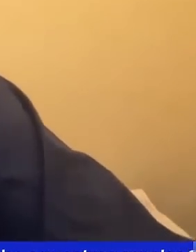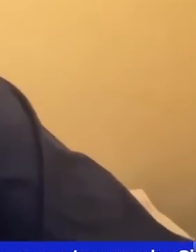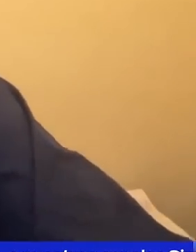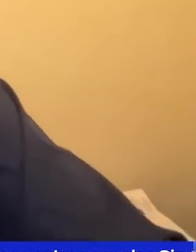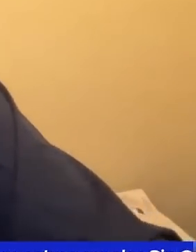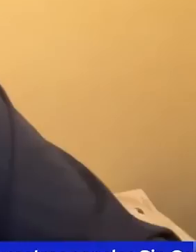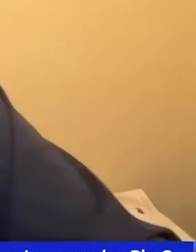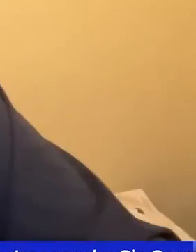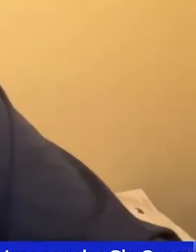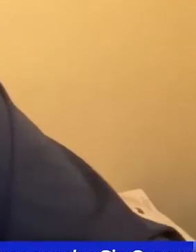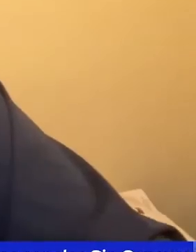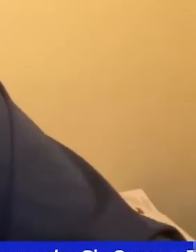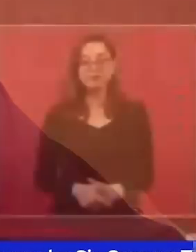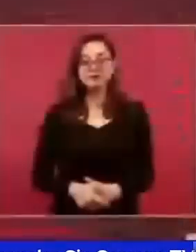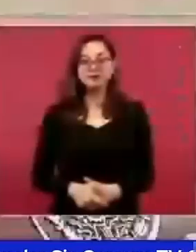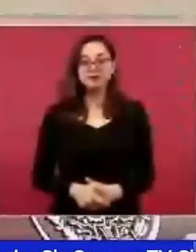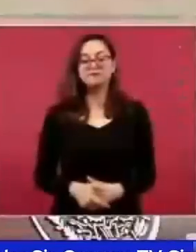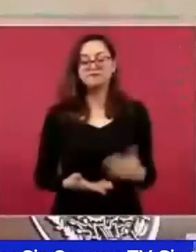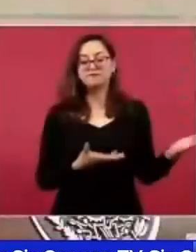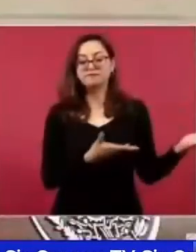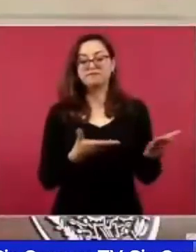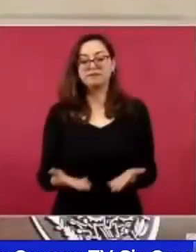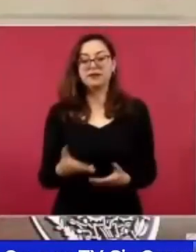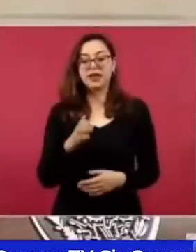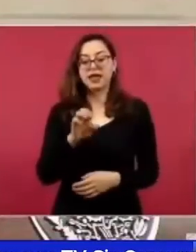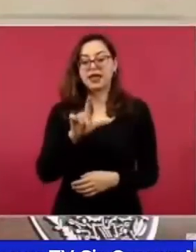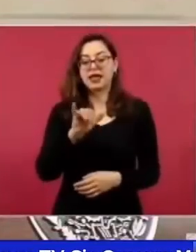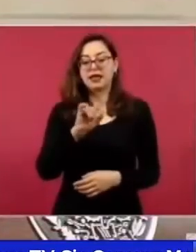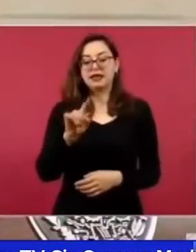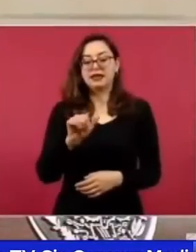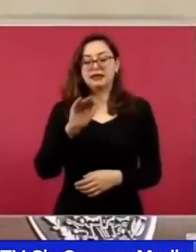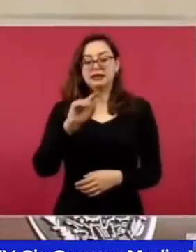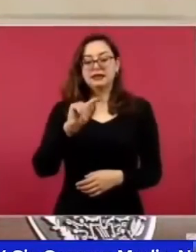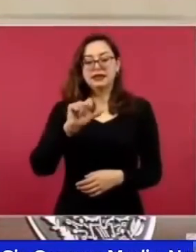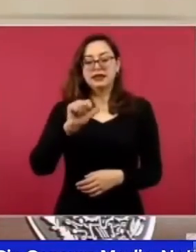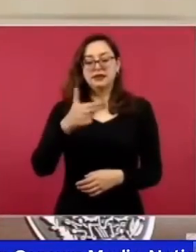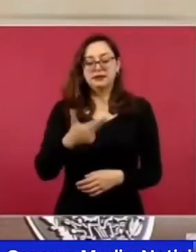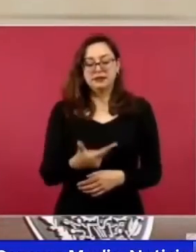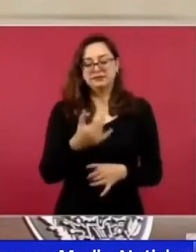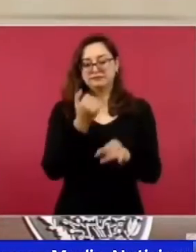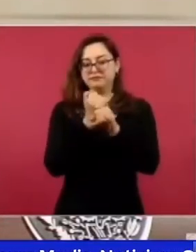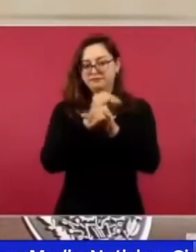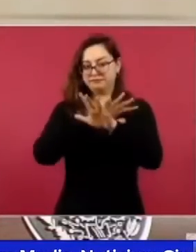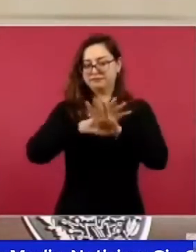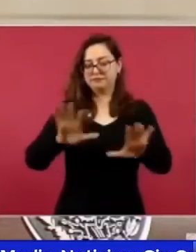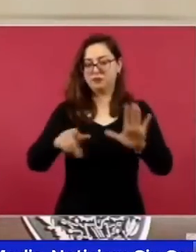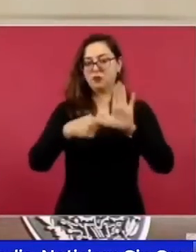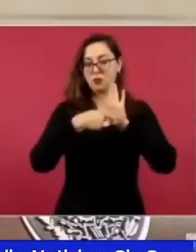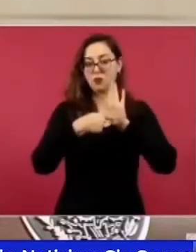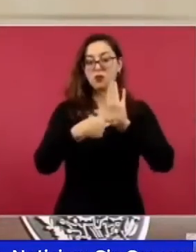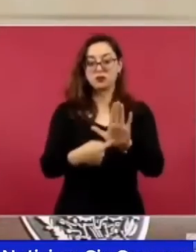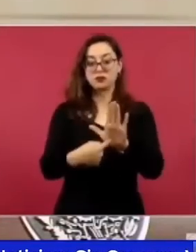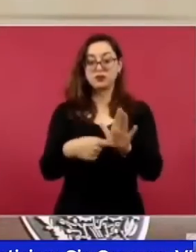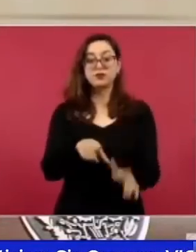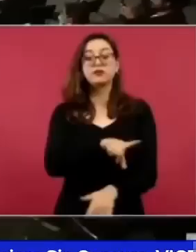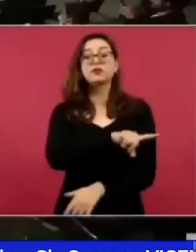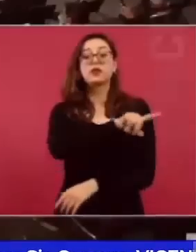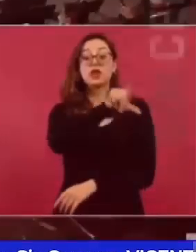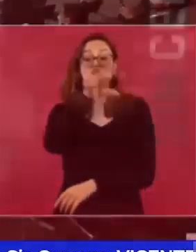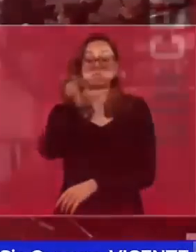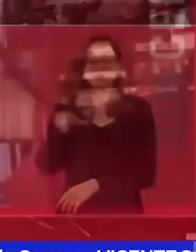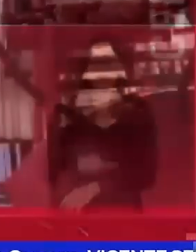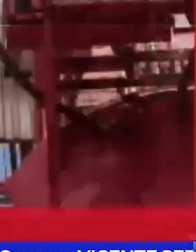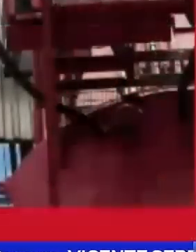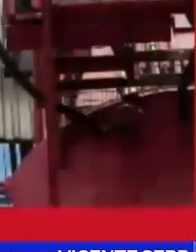pero hay alternativas. Su gobierno está dispuesto a ayudar en caso de que hiciera falta a Pemex para que liquide su deuda